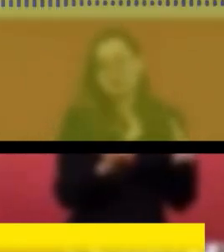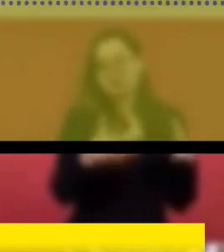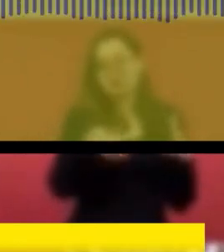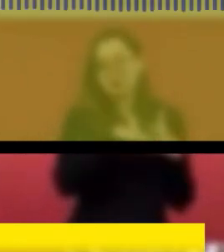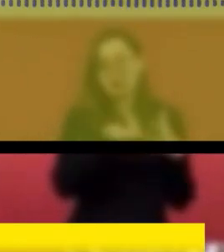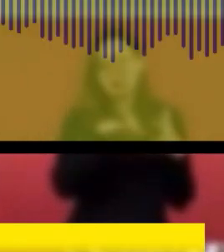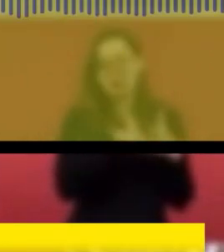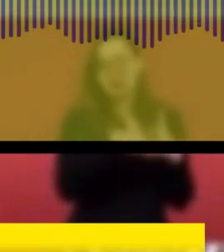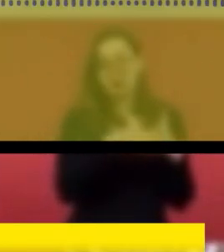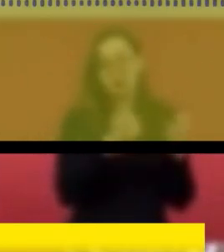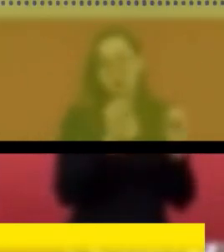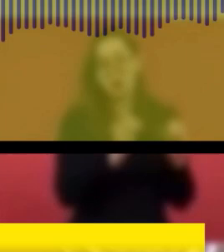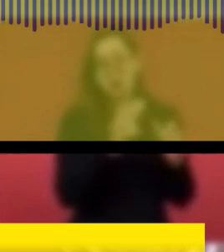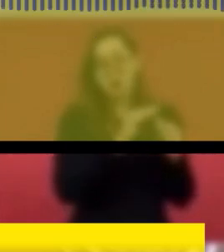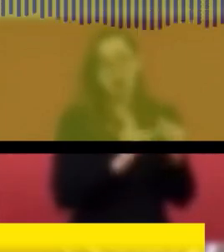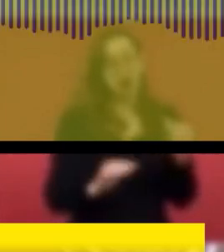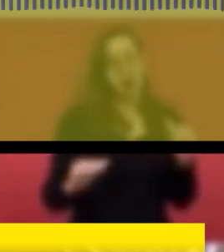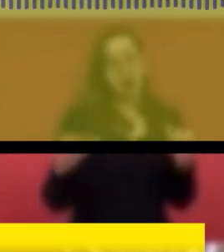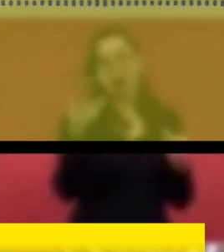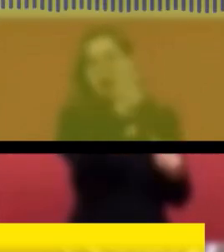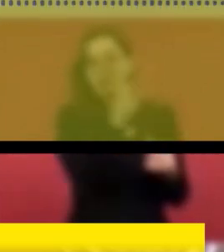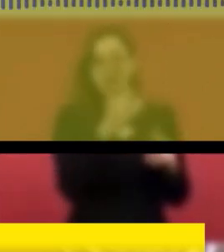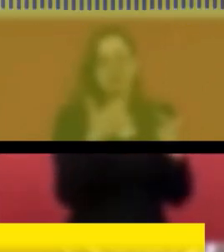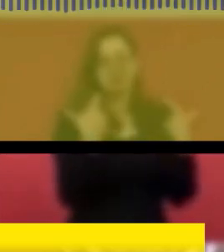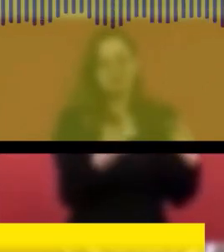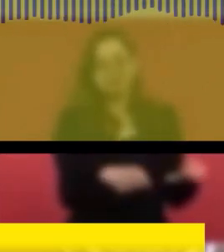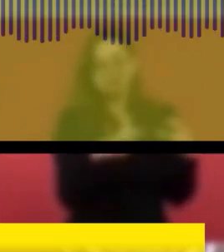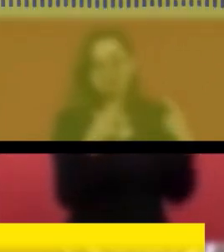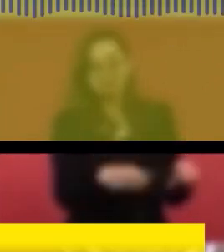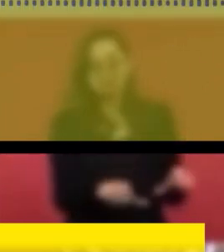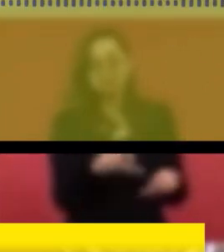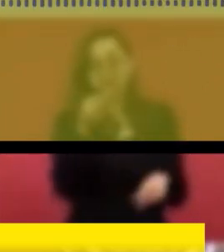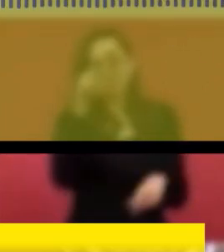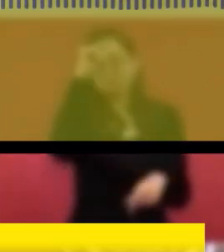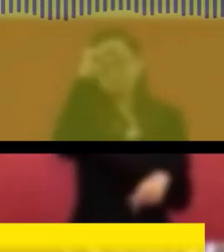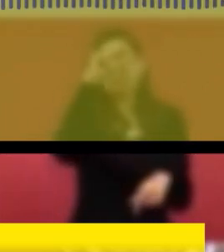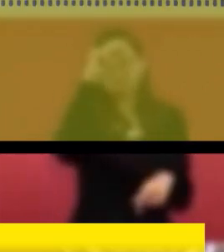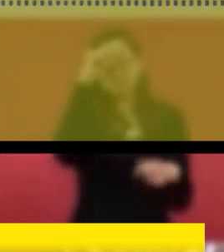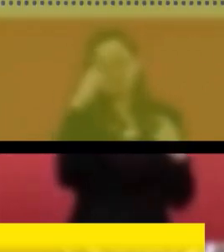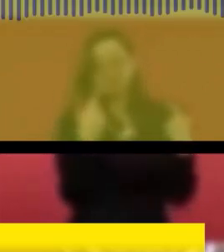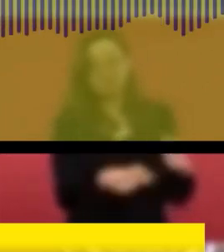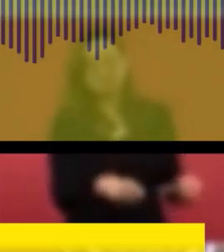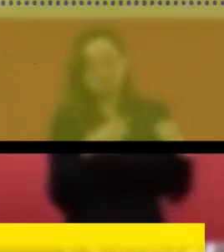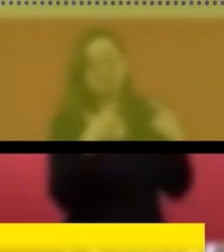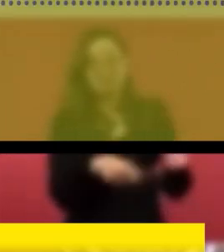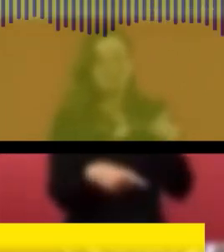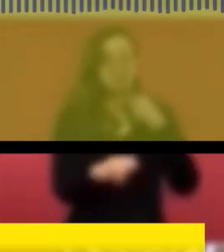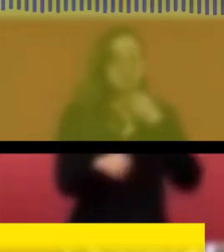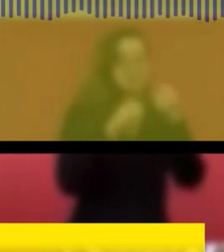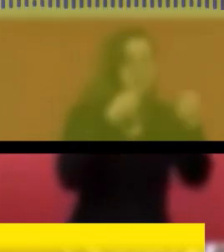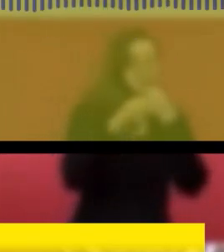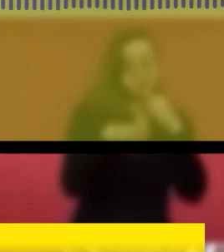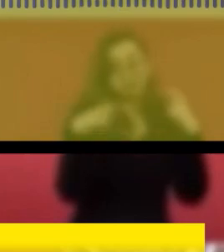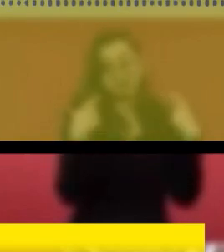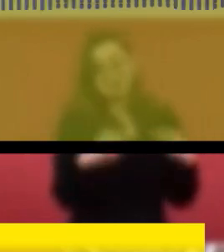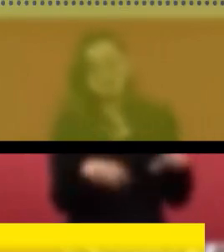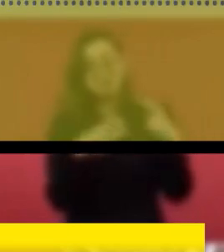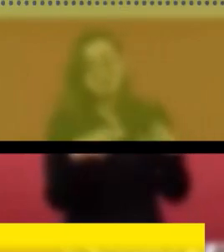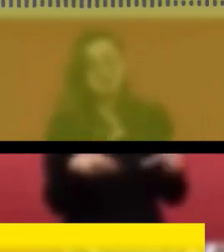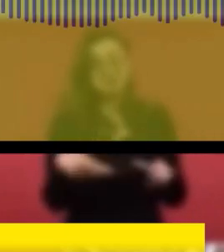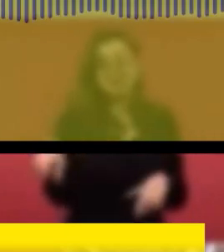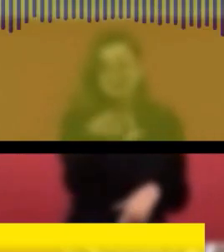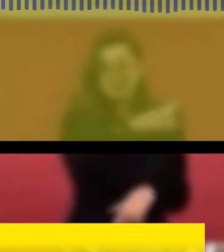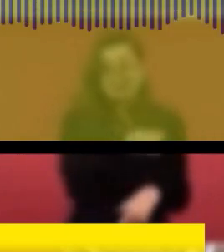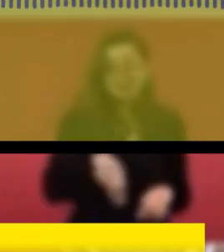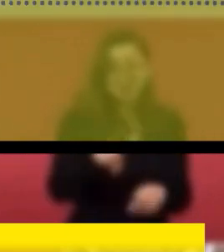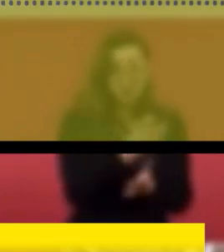la estrategia que tienen desde la izquierda para, con subsidios, comprar voluntades, por supuesto, votos que les ayuden a estar en el poder. Ayudando a los pobres va uno